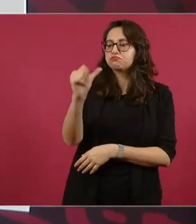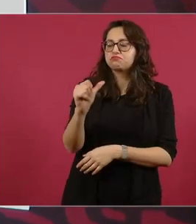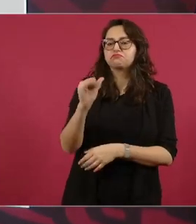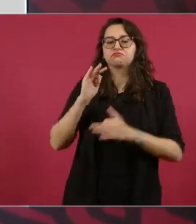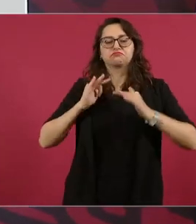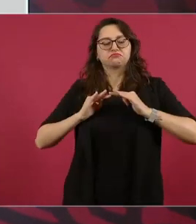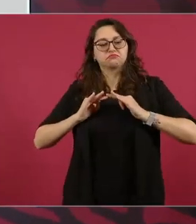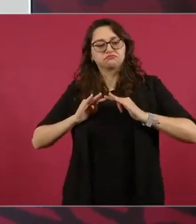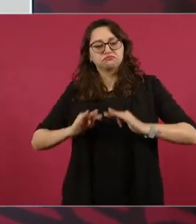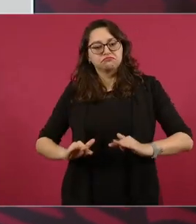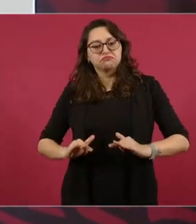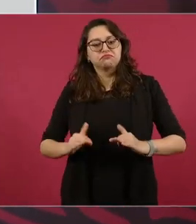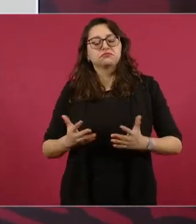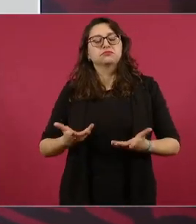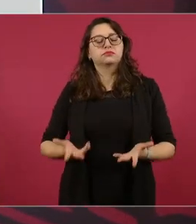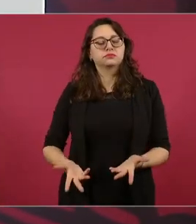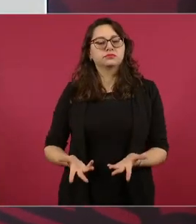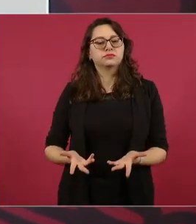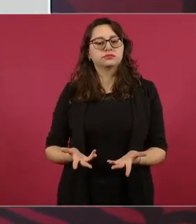con